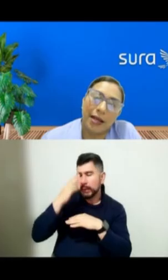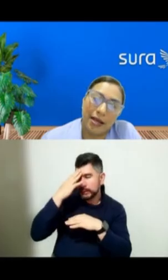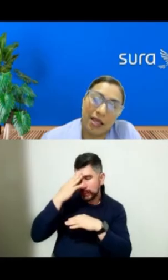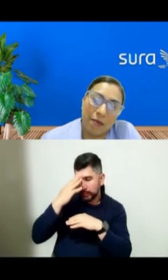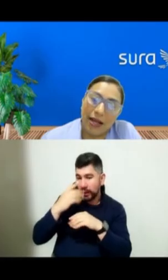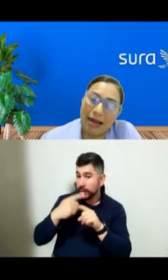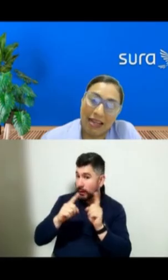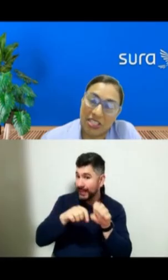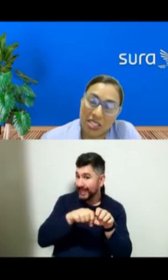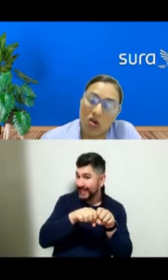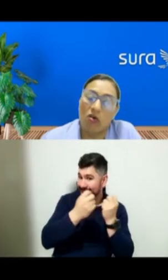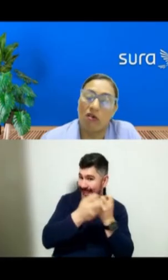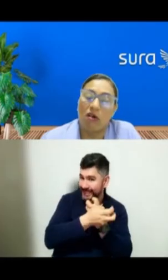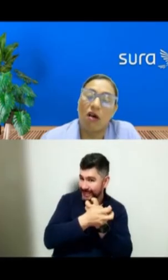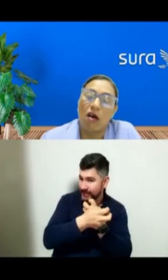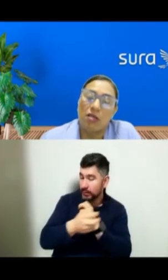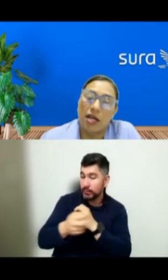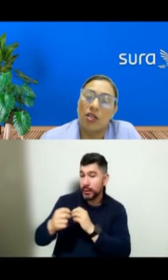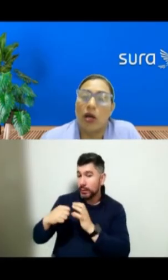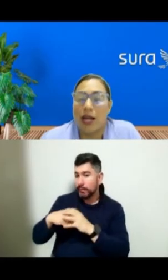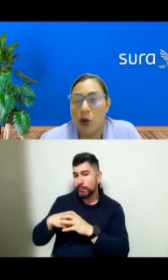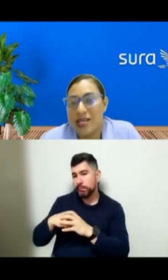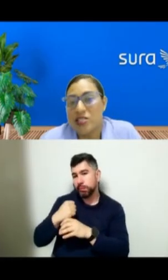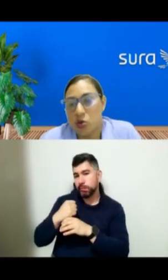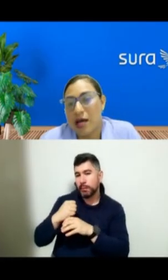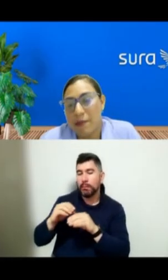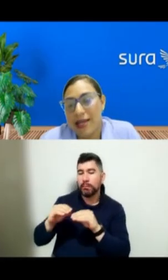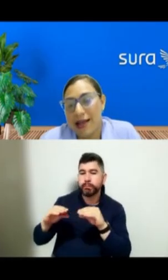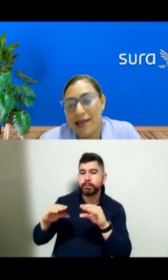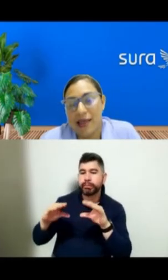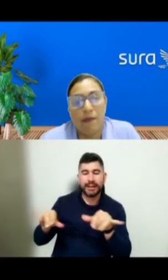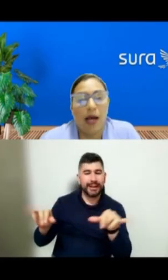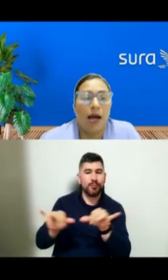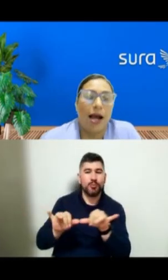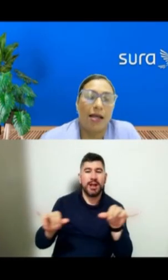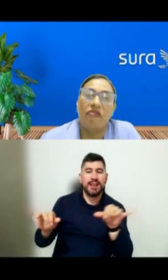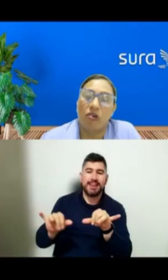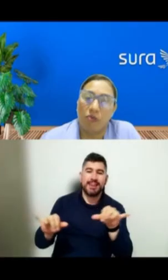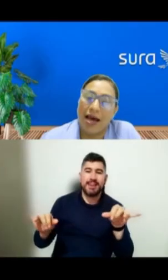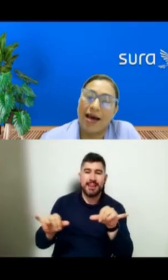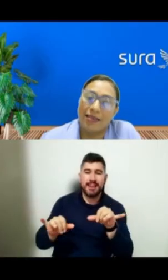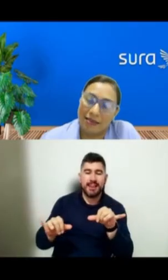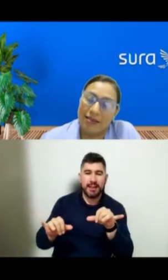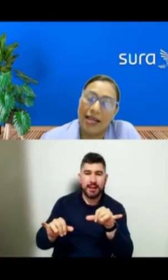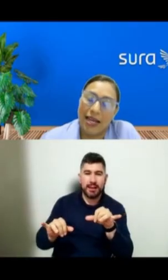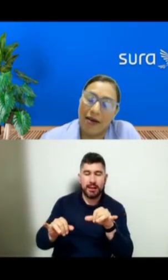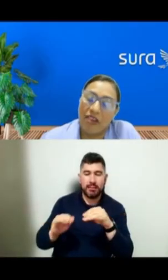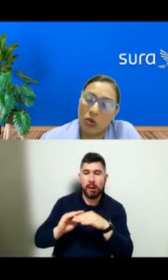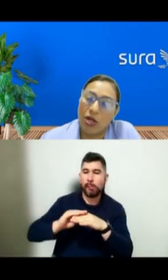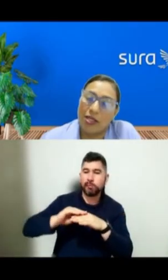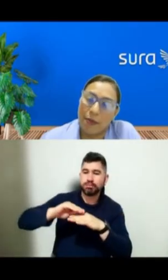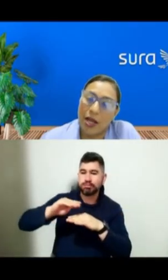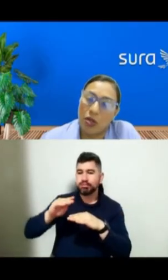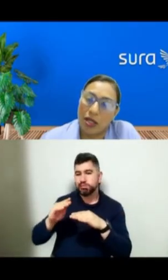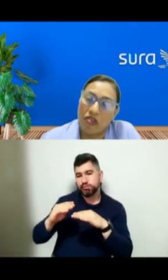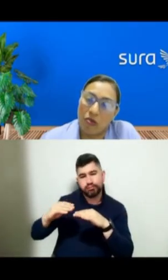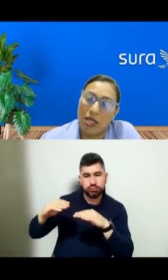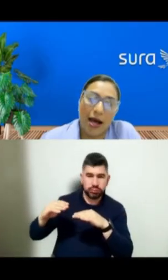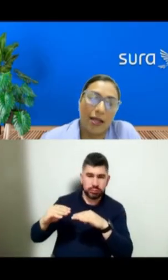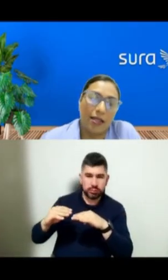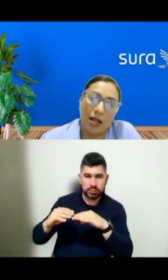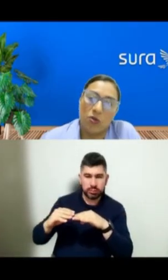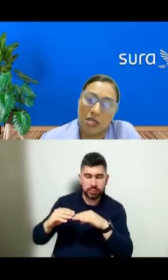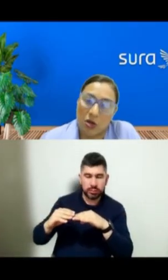la fractura también hay edema, que es la hinchazón, ¿cierto? En la luxación también hay edema, hay deformidad. En la fractura también hay